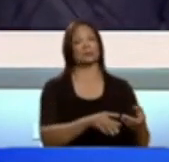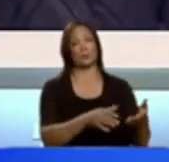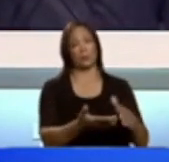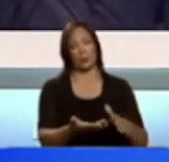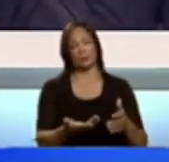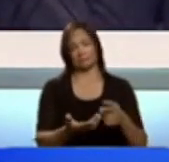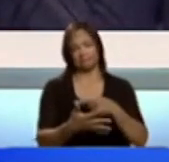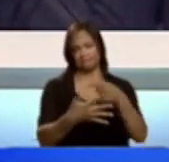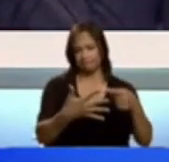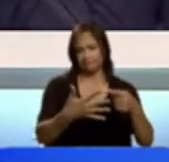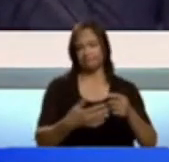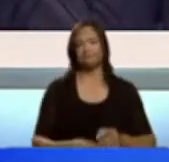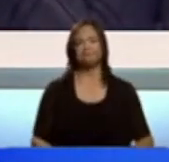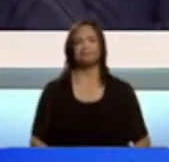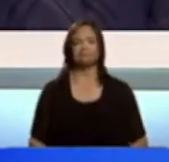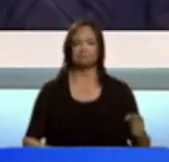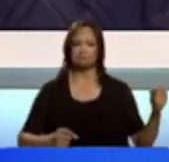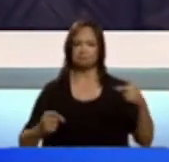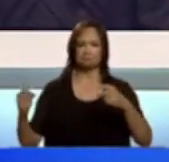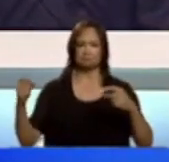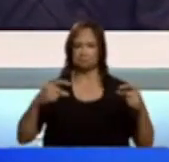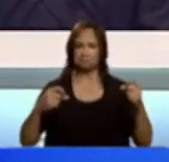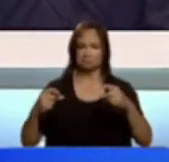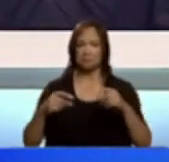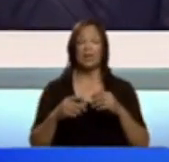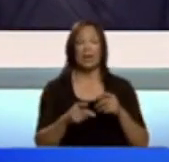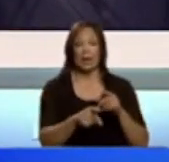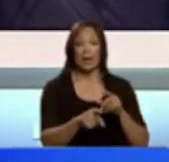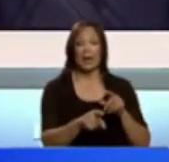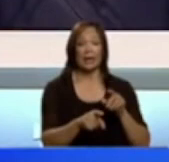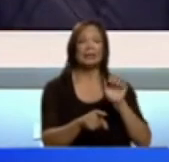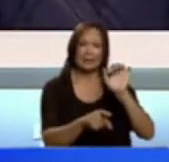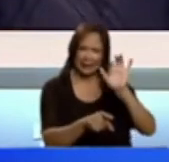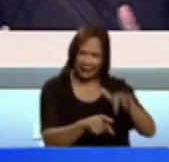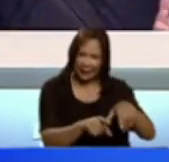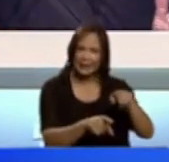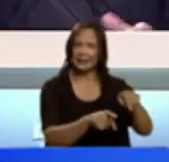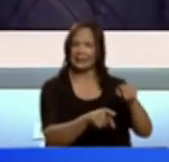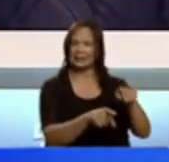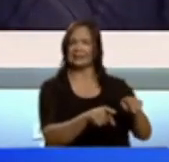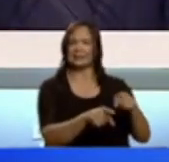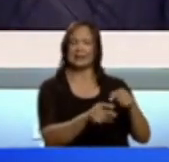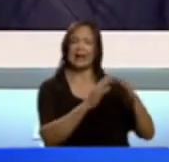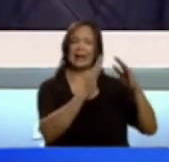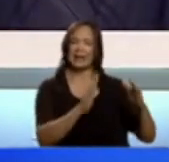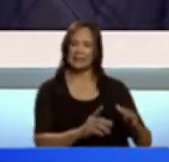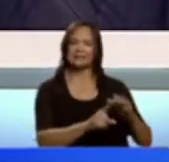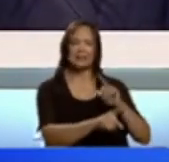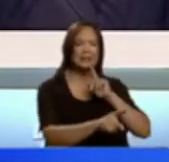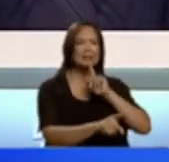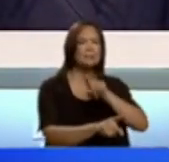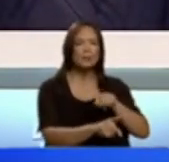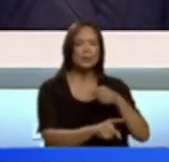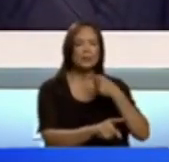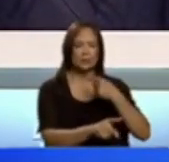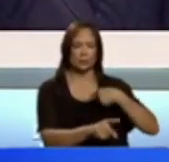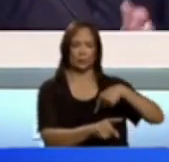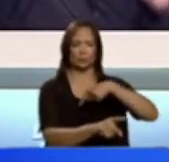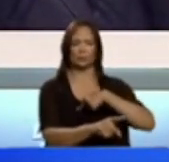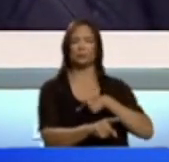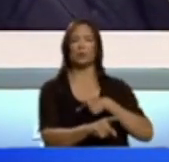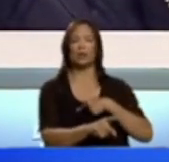ocurrido el feminicidio adelante con la réplica precisamente con relación a las casas de acogida eso decía yo en mi respuesta